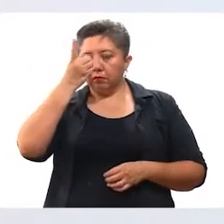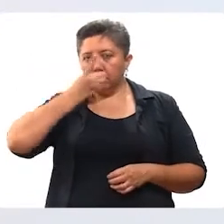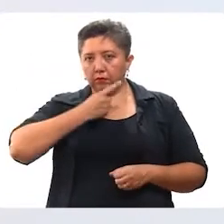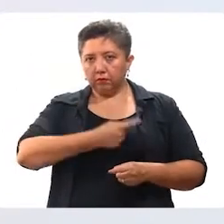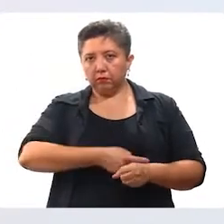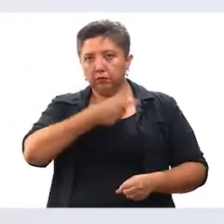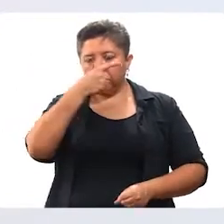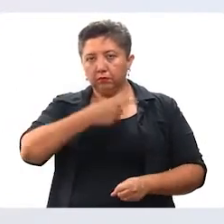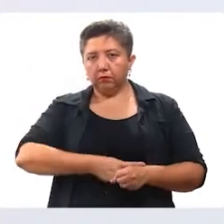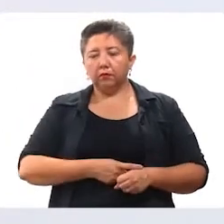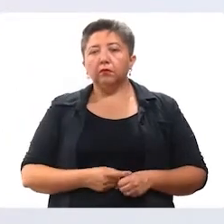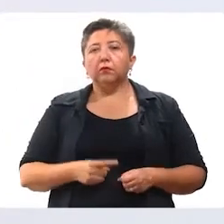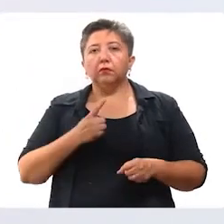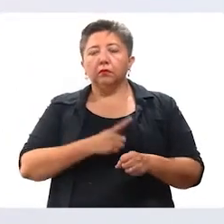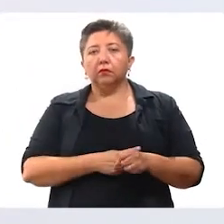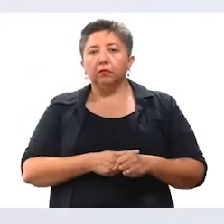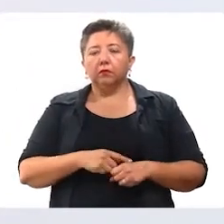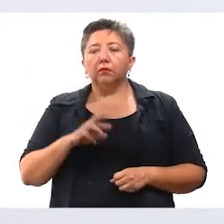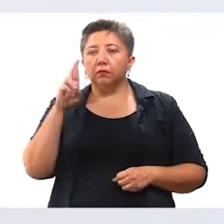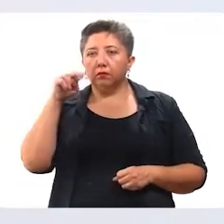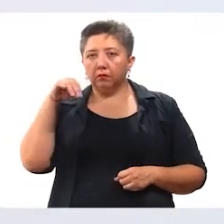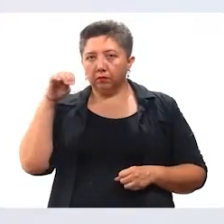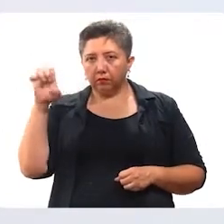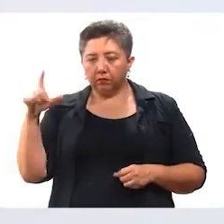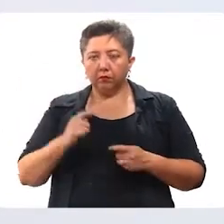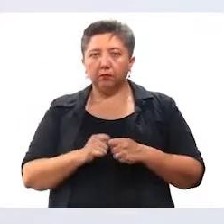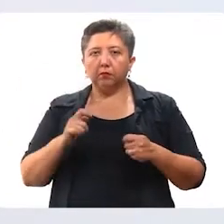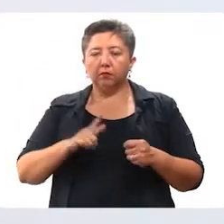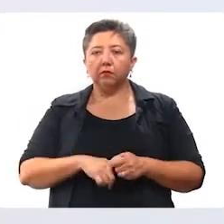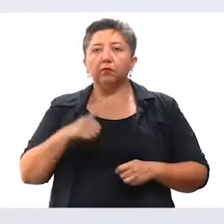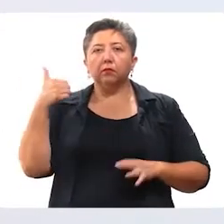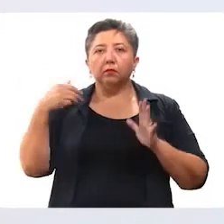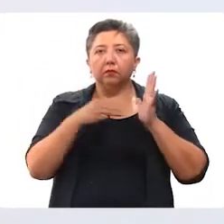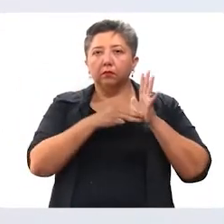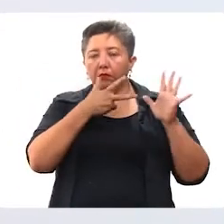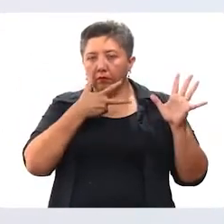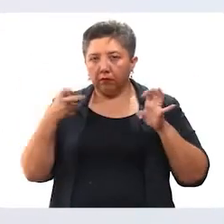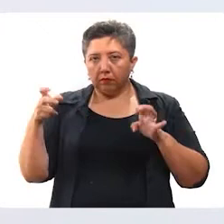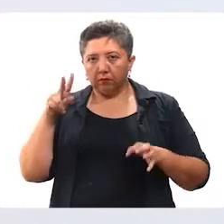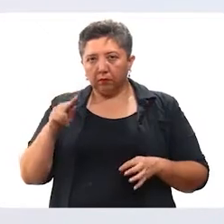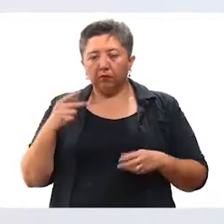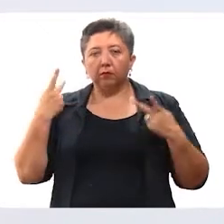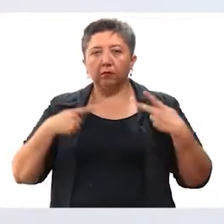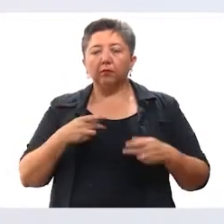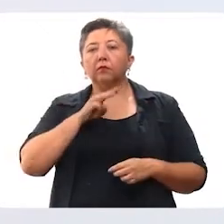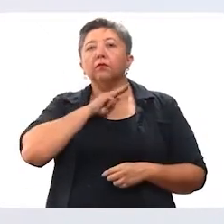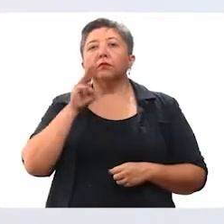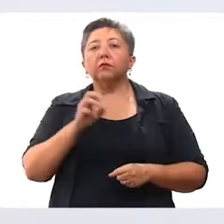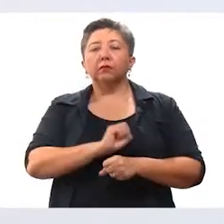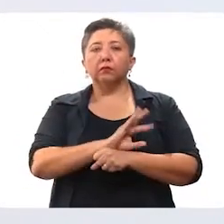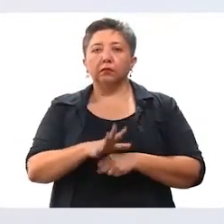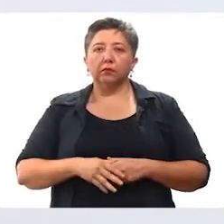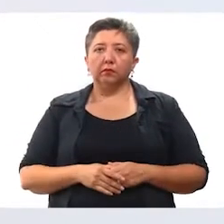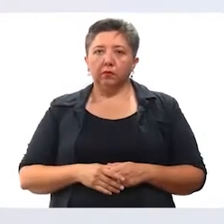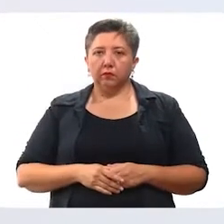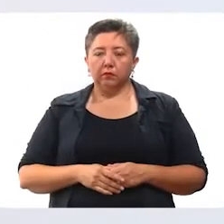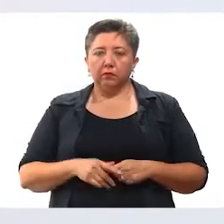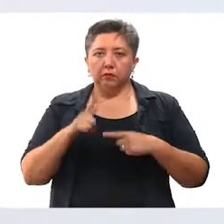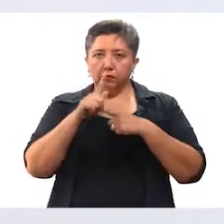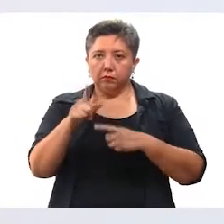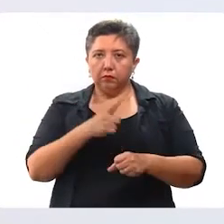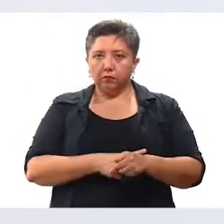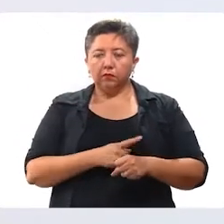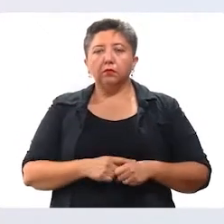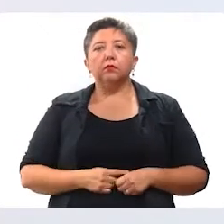diabetes, hipertensión y enfermedad renal crónica. En total, son 6.880 las personas fallecidas a causa del coronavirus. De los